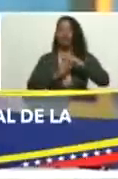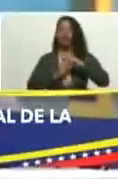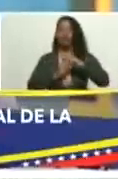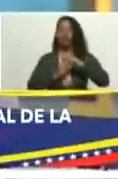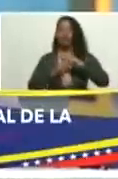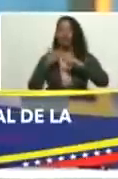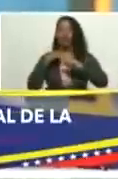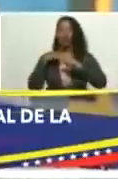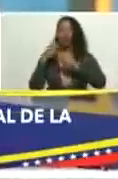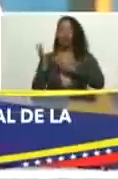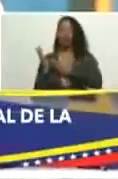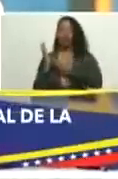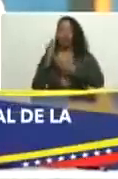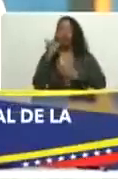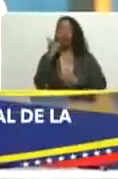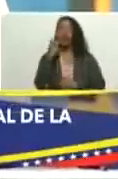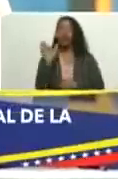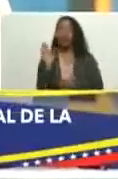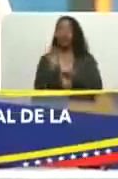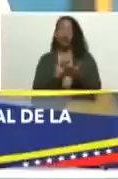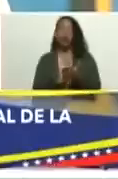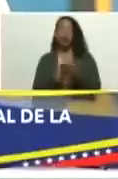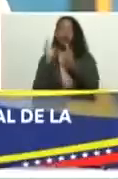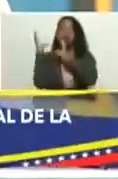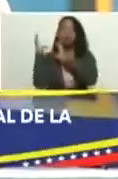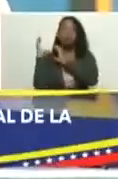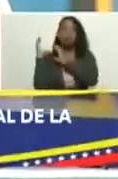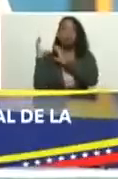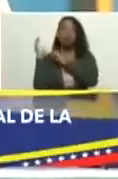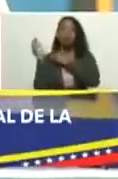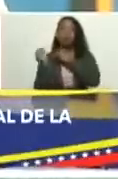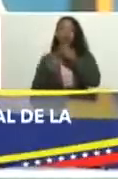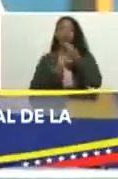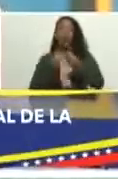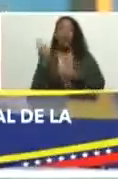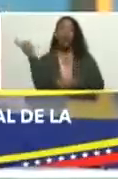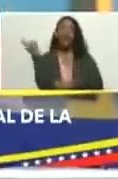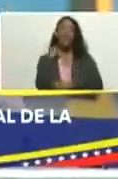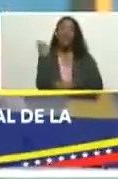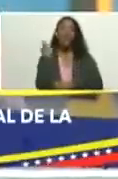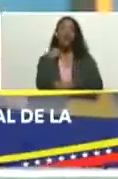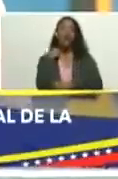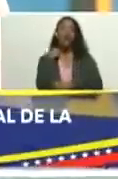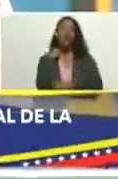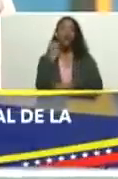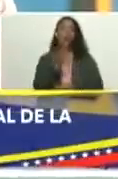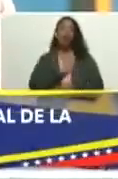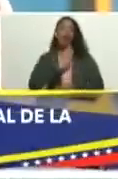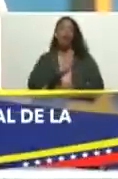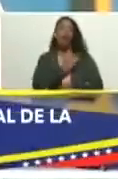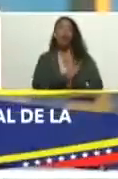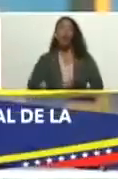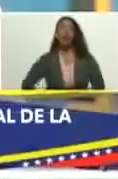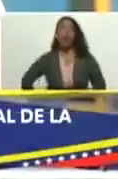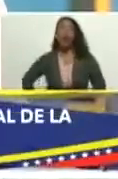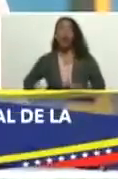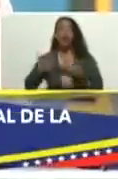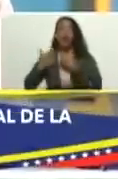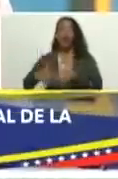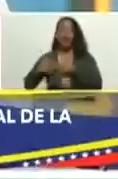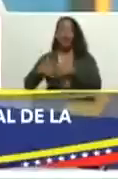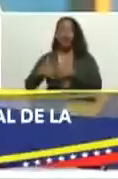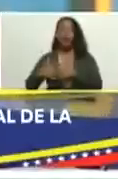presidente, de cómo los antiguos propietarios de la transnacional